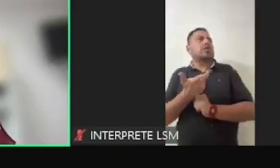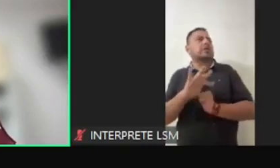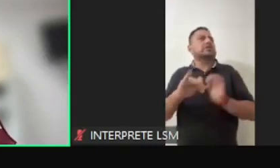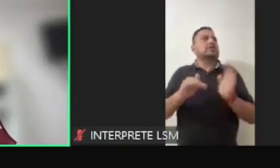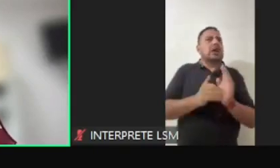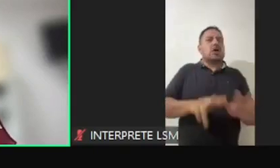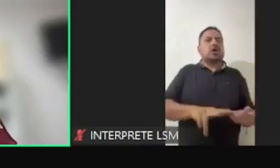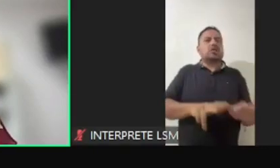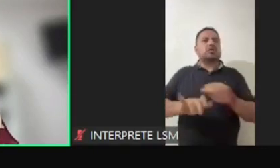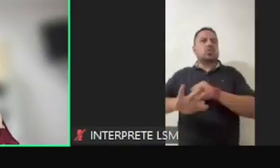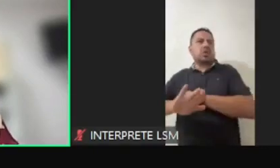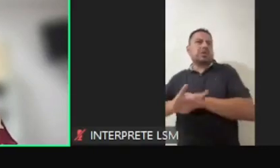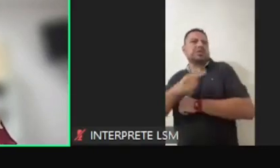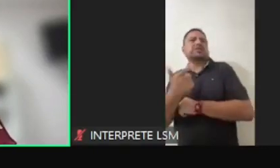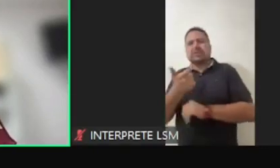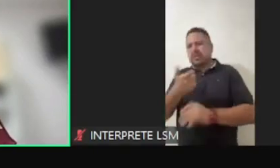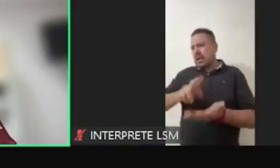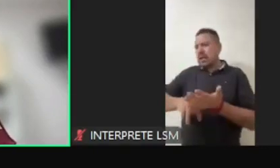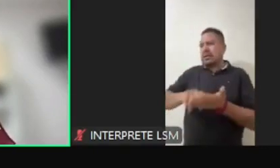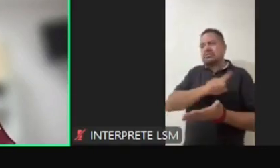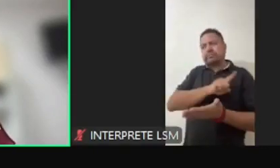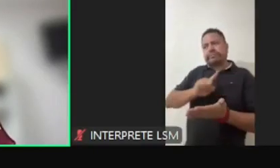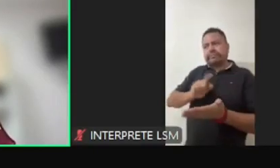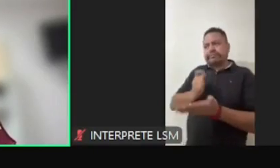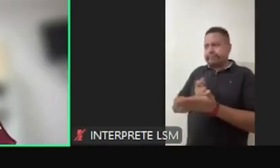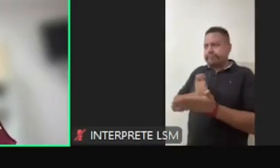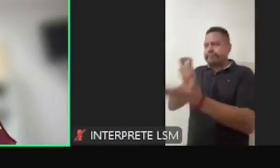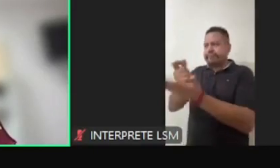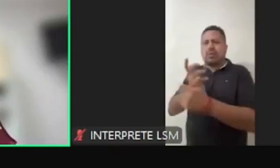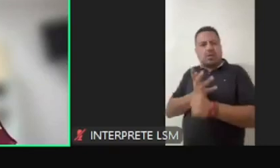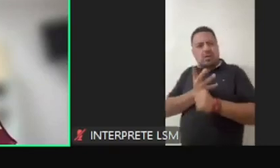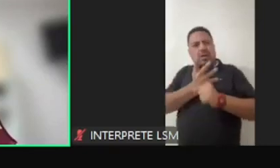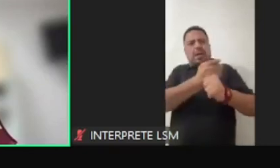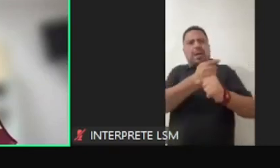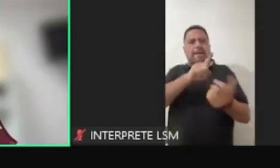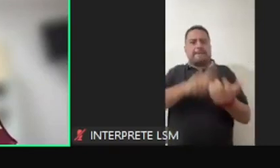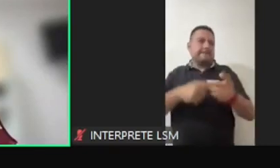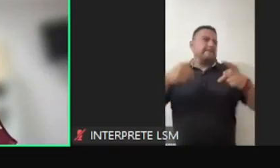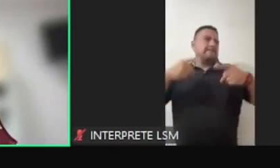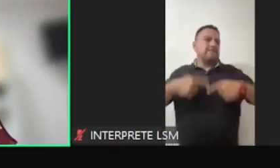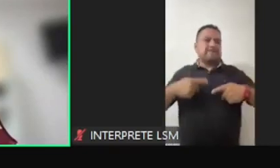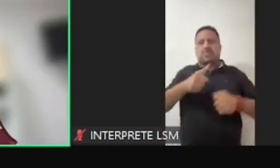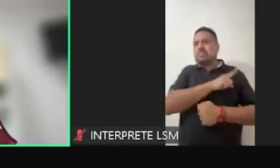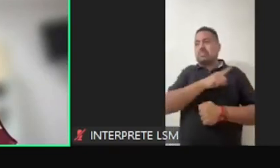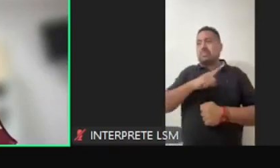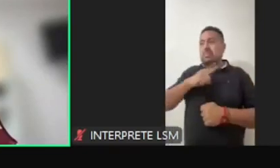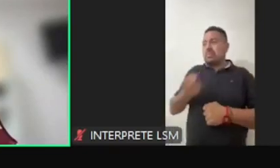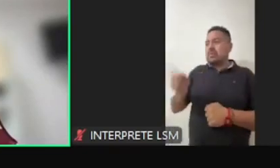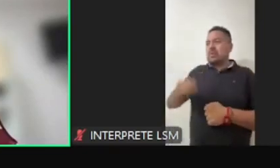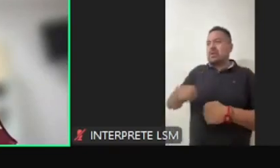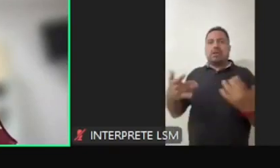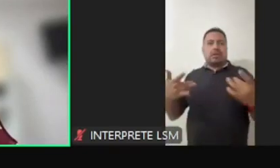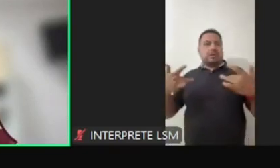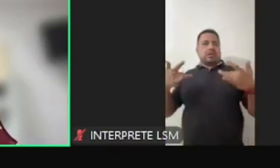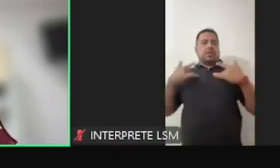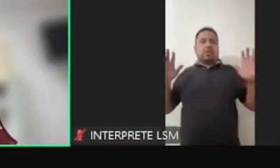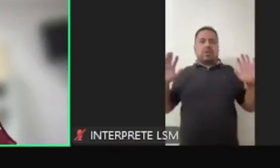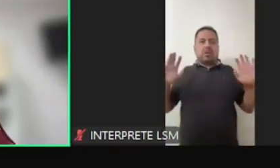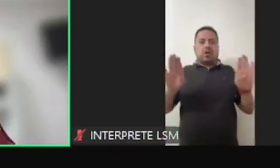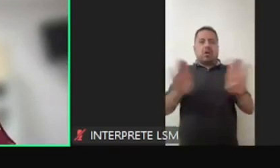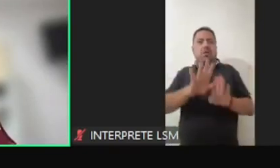10857 pesos como medidas de reparación Para el denunciado se le ordena abstenerse de realizar acciones u